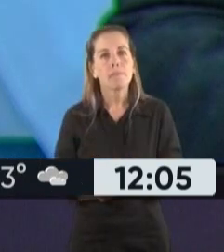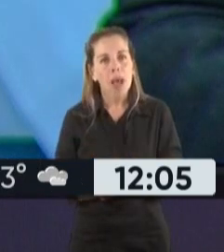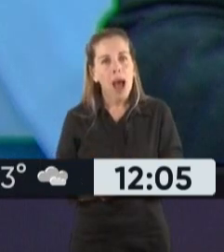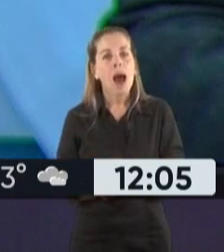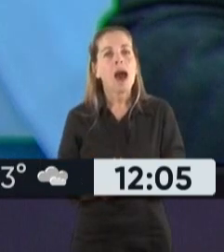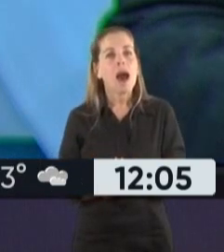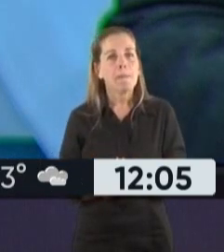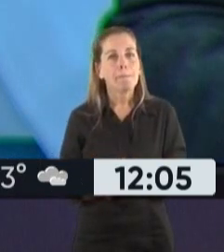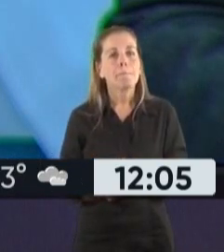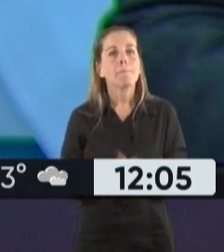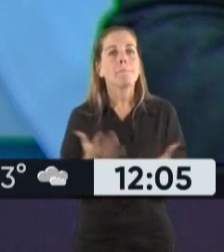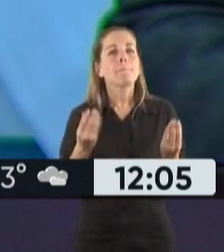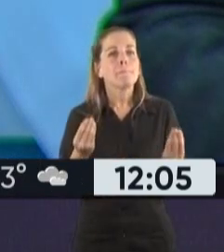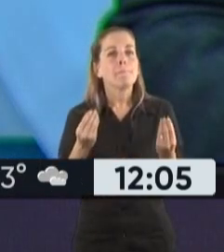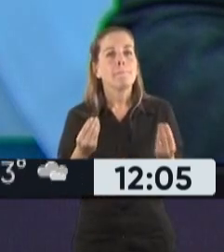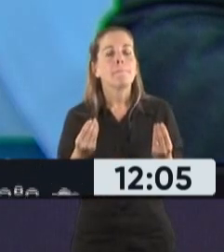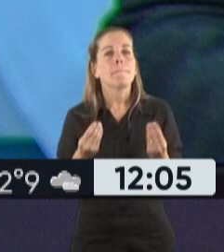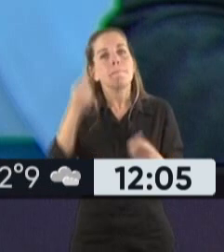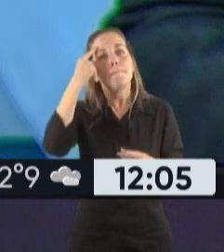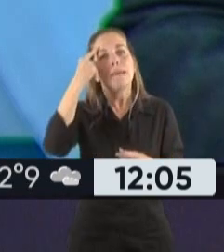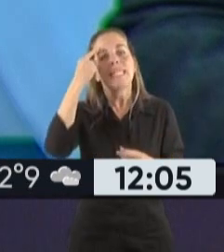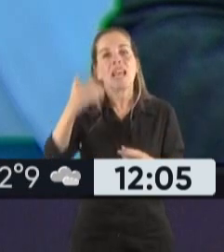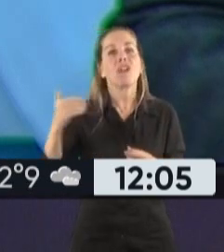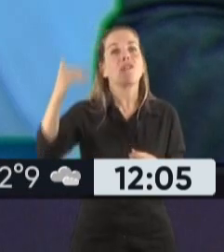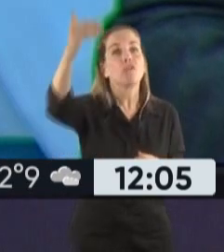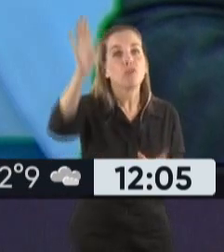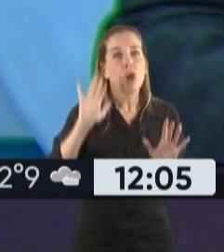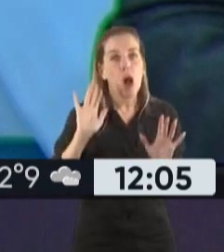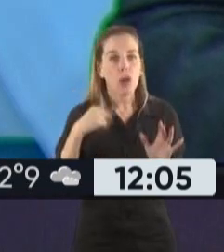perspectivas claras a lo que nos puede esperar a nosotros como Argentina.